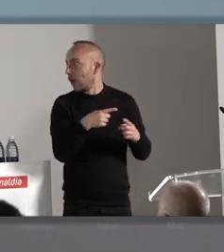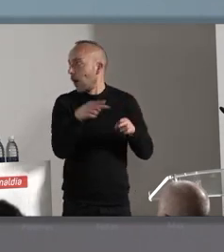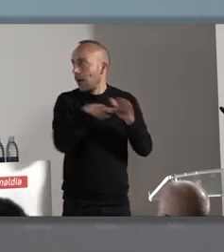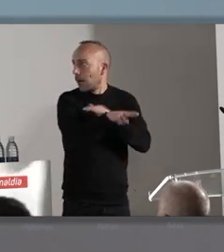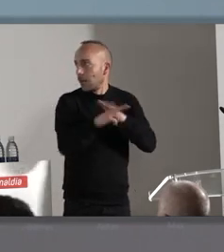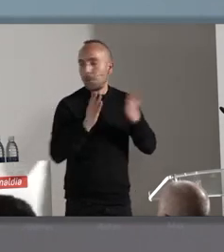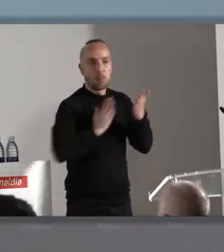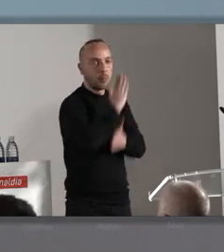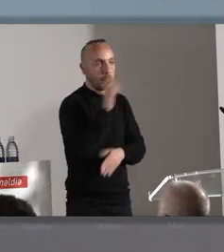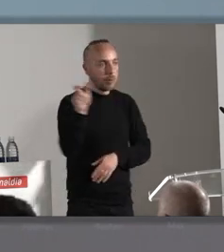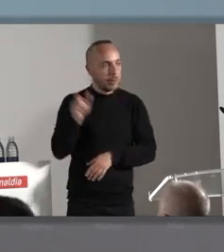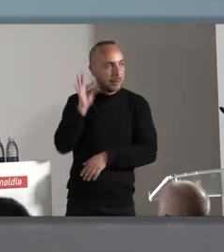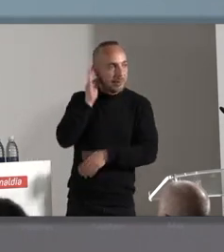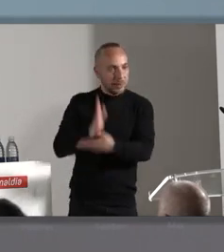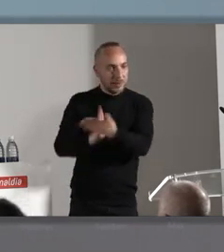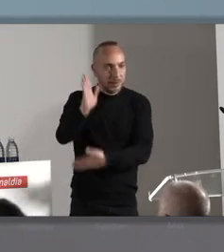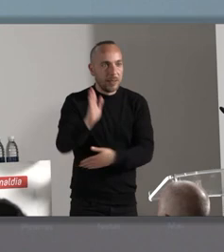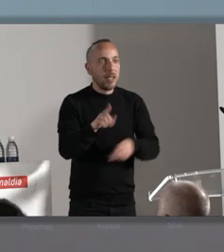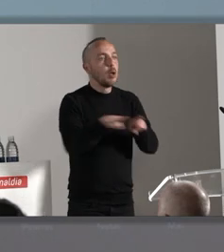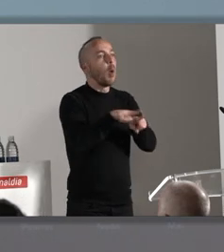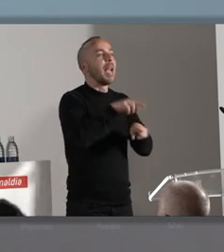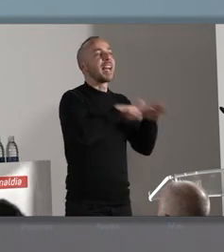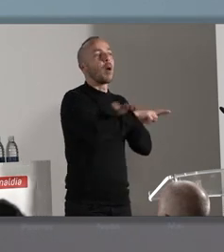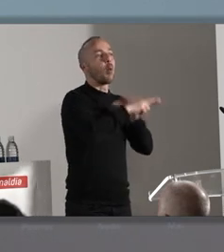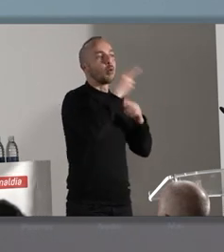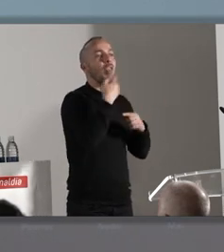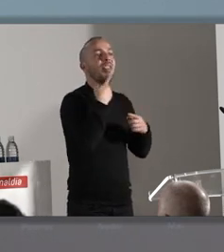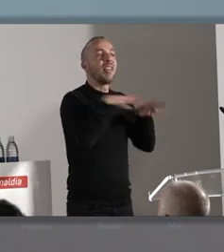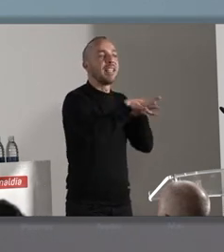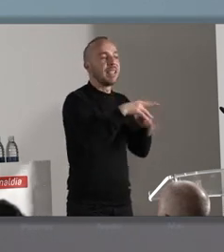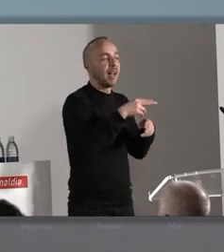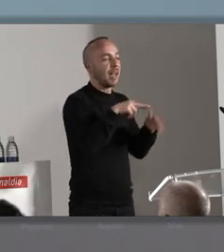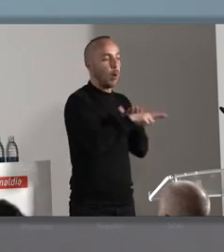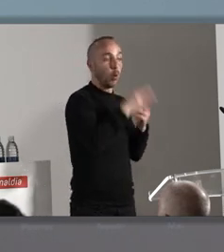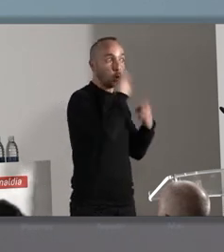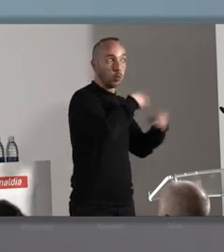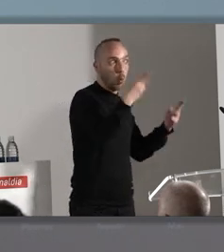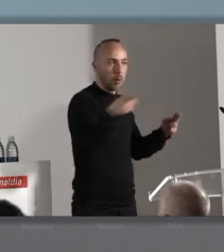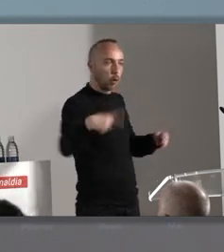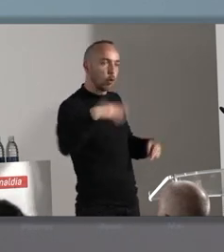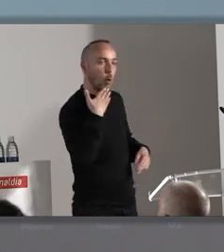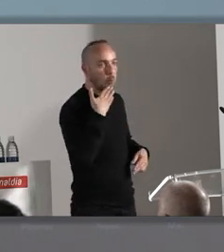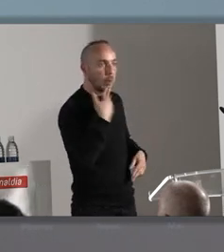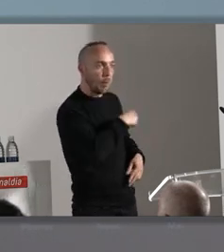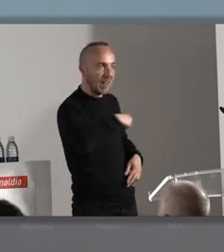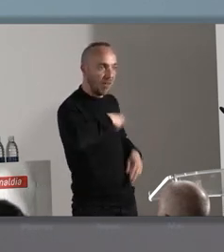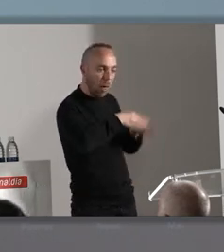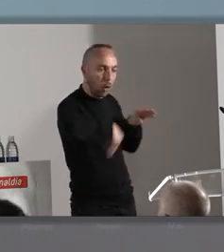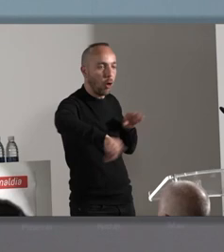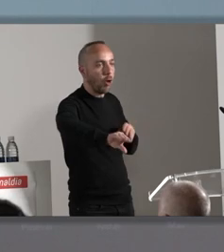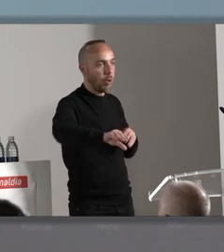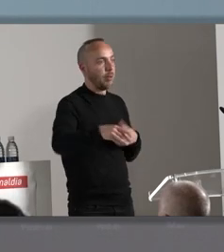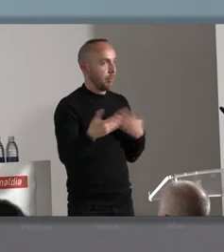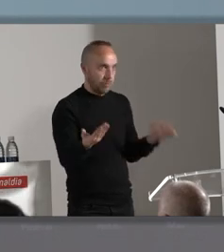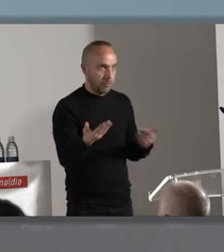diciendo que estábamos siempre demasiado comunitarios o hippies y que esto que era, ¿no? Digamos. Entonces, cuando esto se ha transversalizado y nuestro